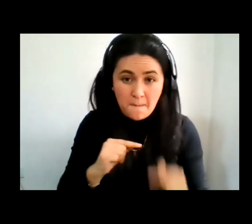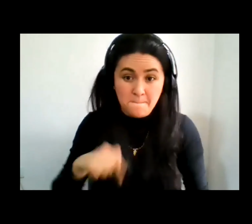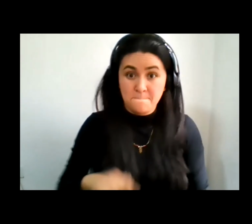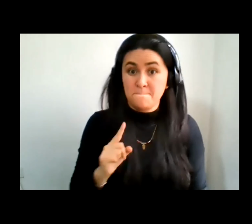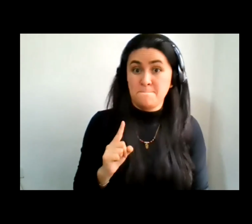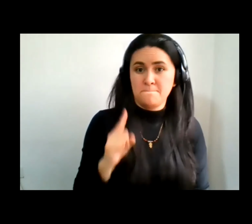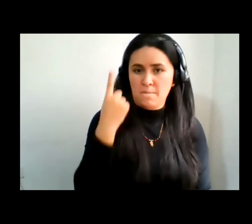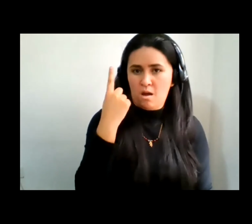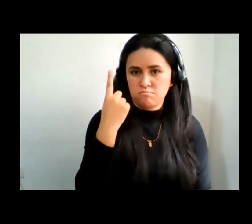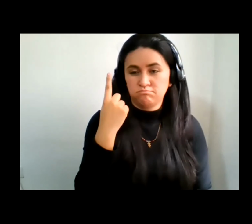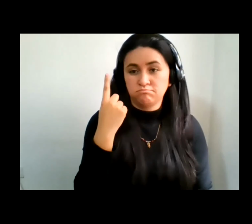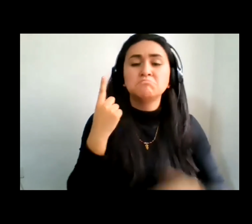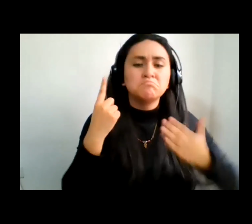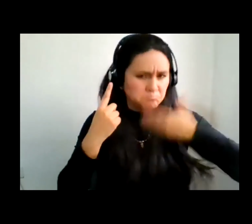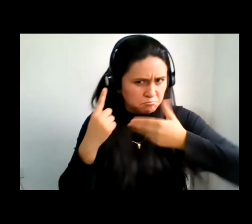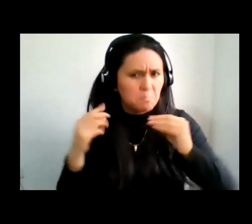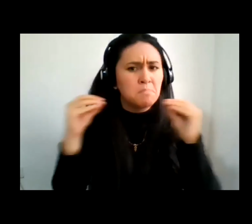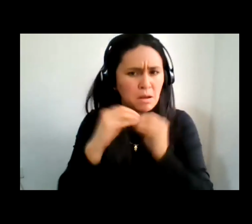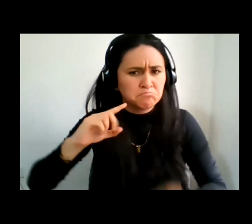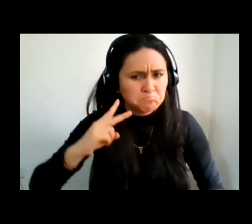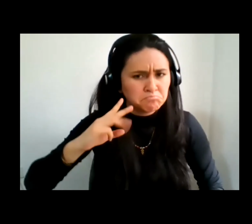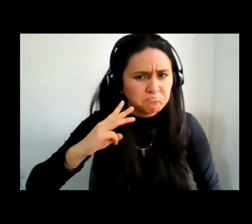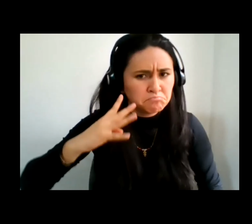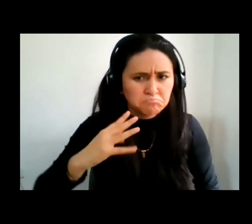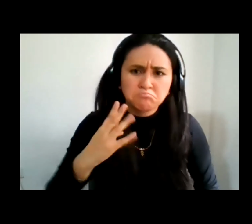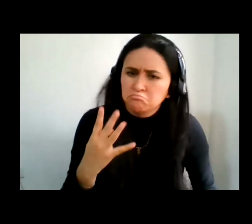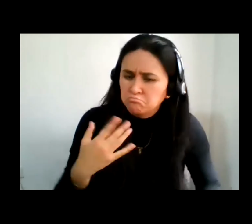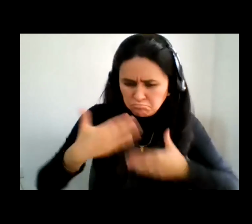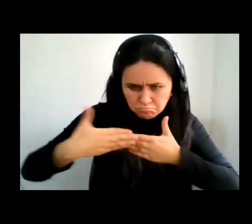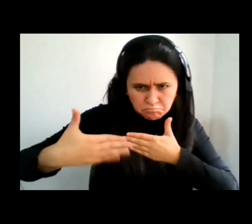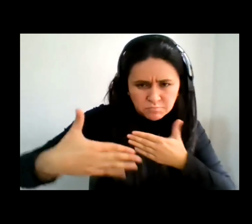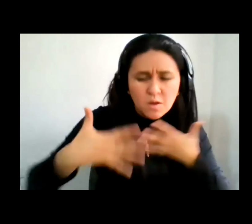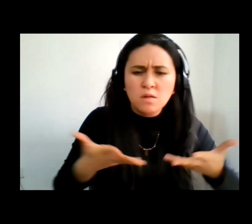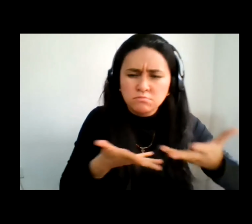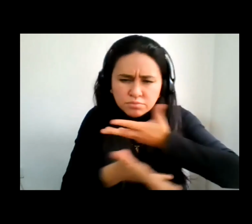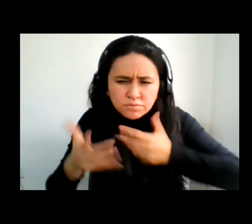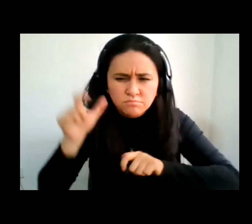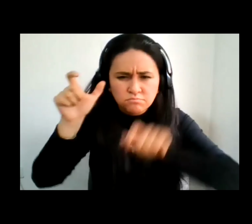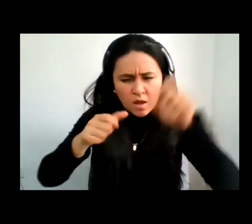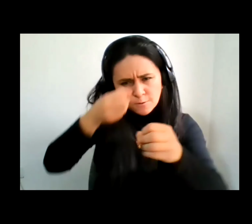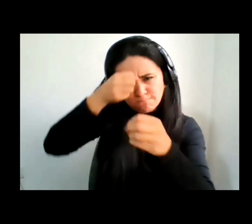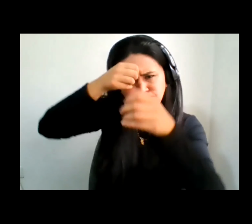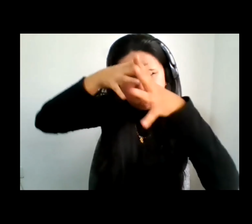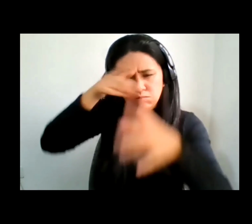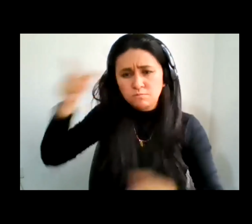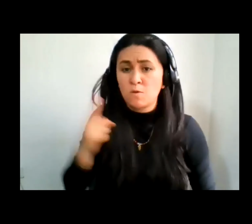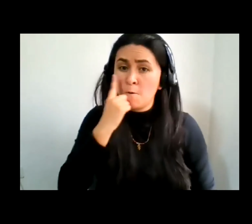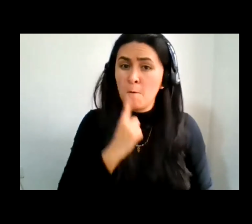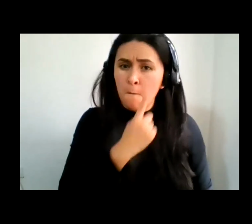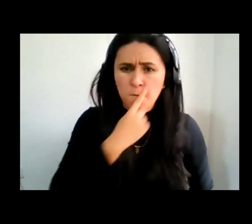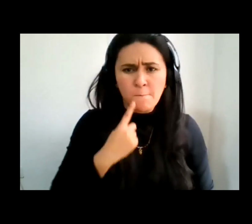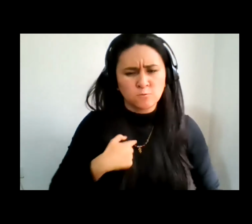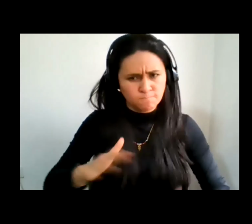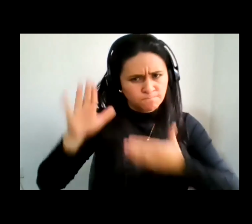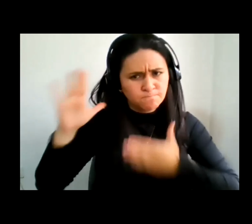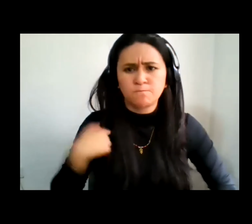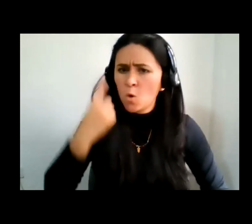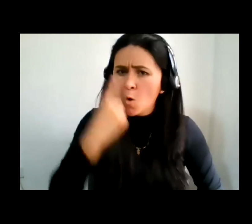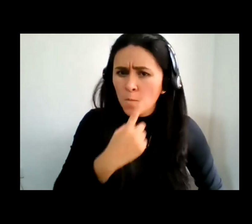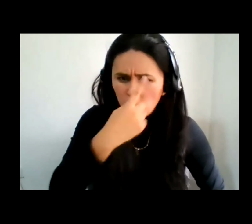Este seminario es un paso más para expandir una comunidad de actores comprometidos con el tema de la salud pública.